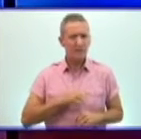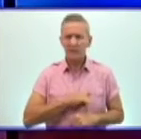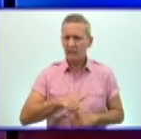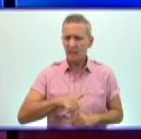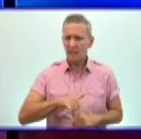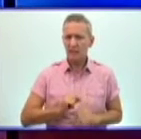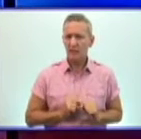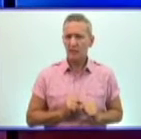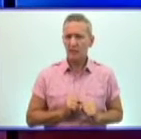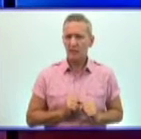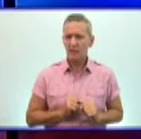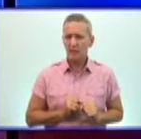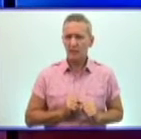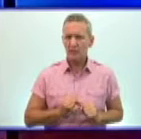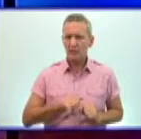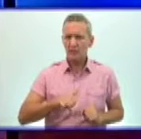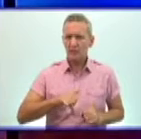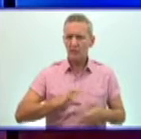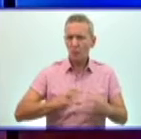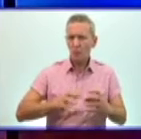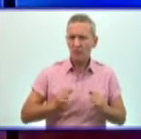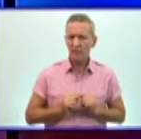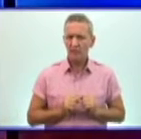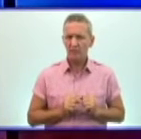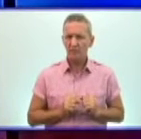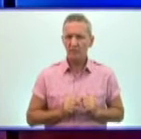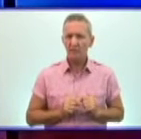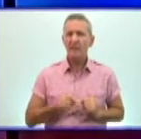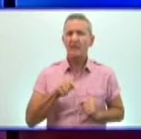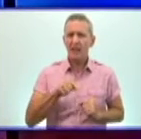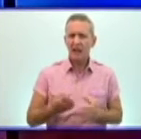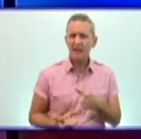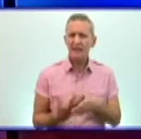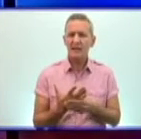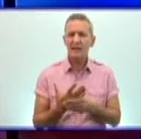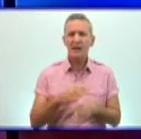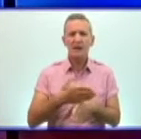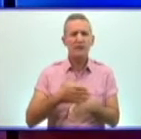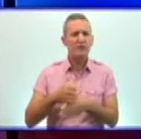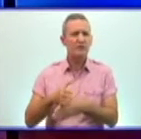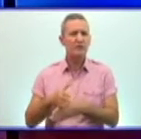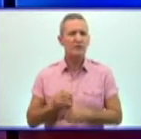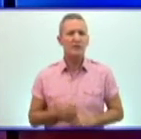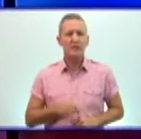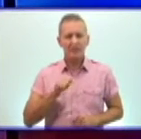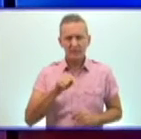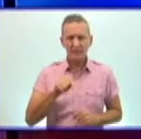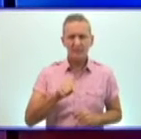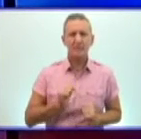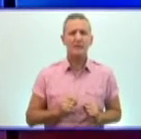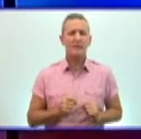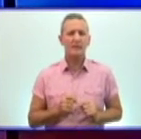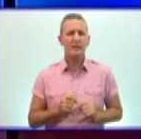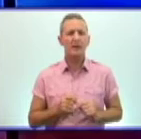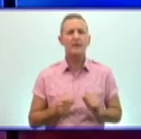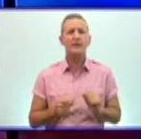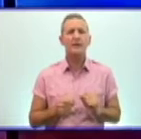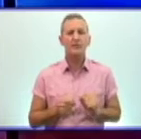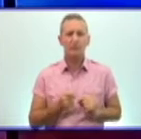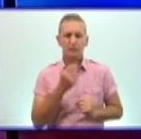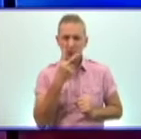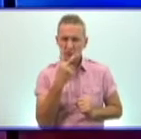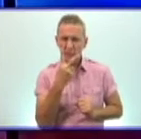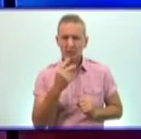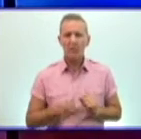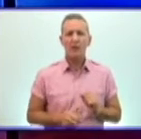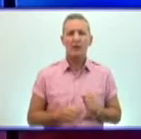igual manera? Ahí nace la diversidad y de eso yo les propongo abordar en la asignatura, en la clase,